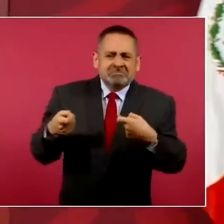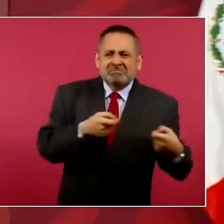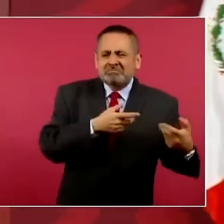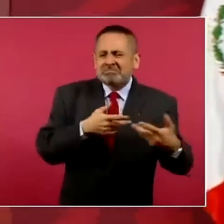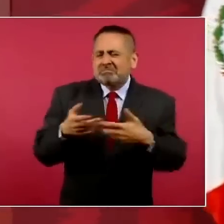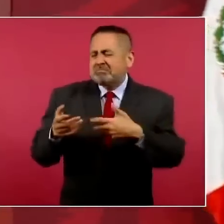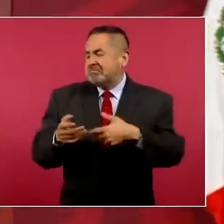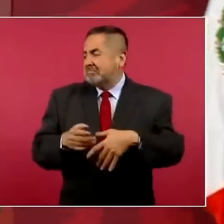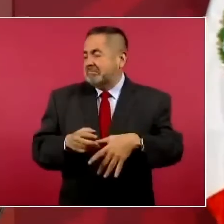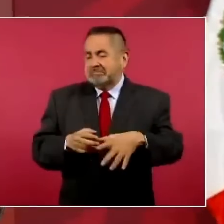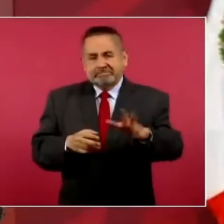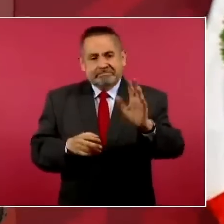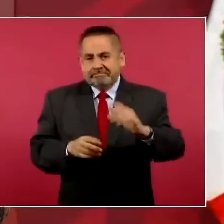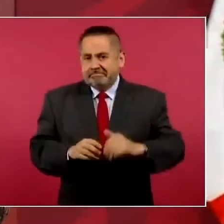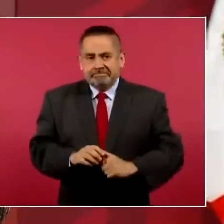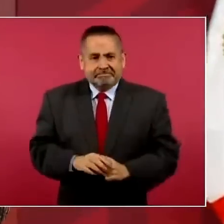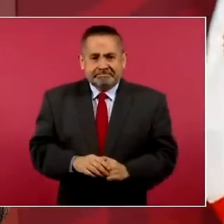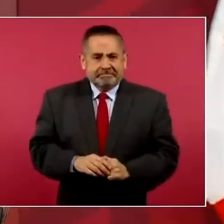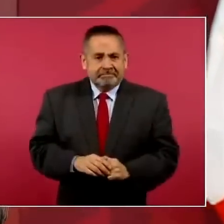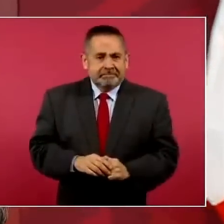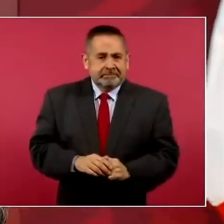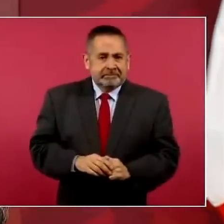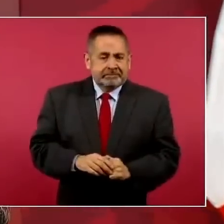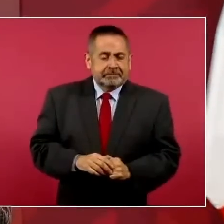a los